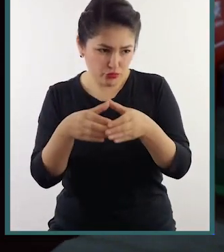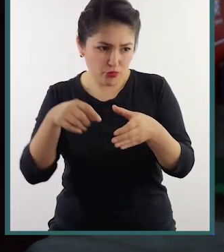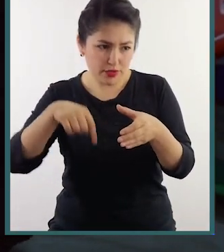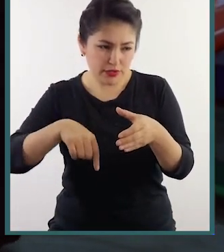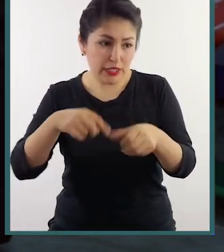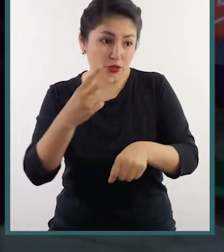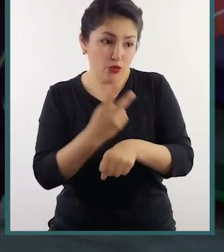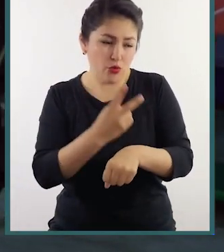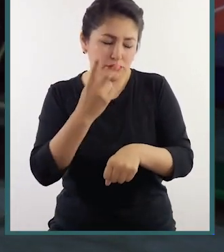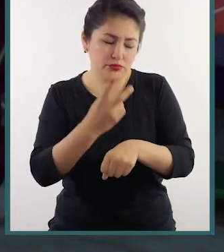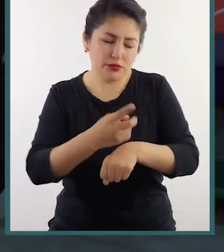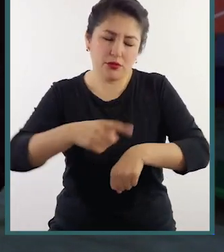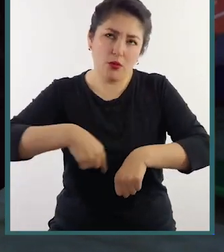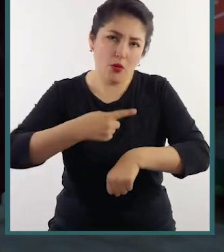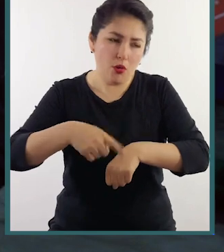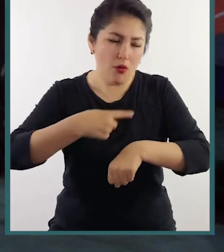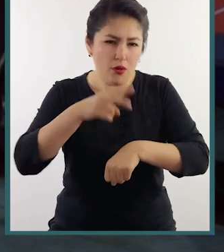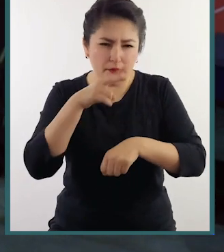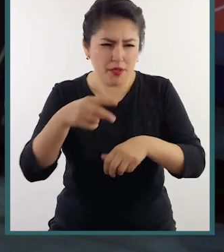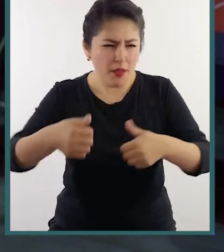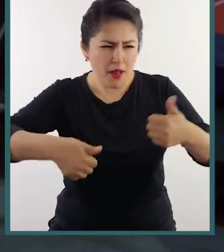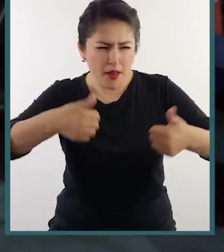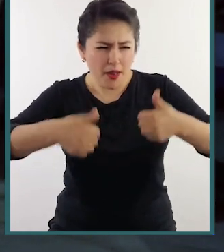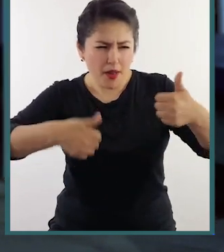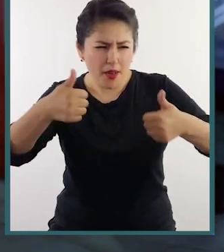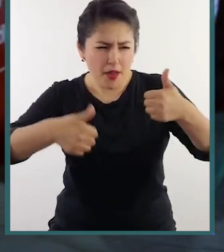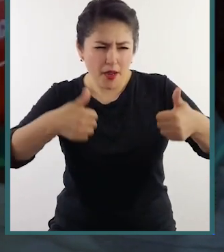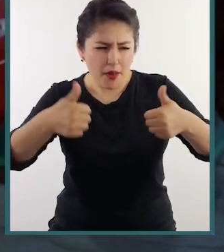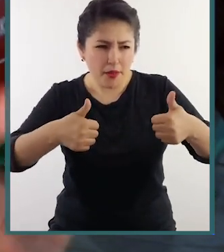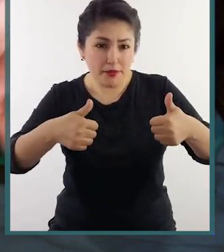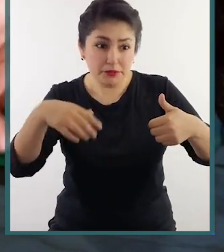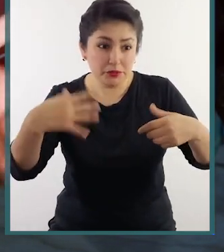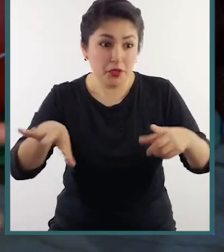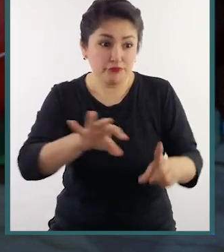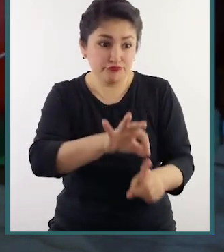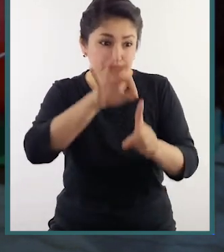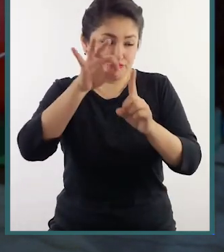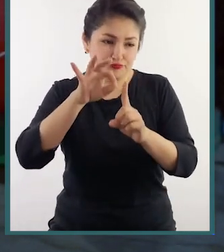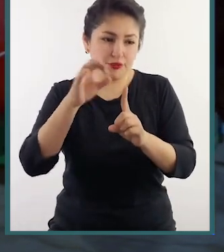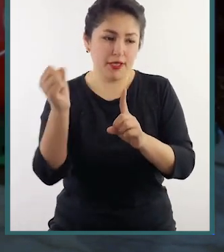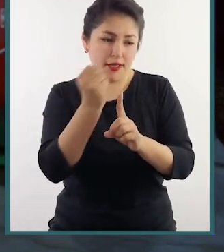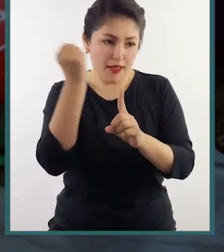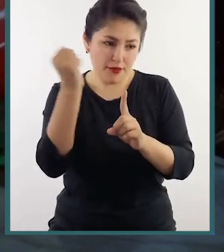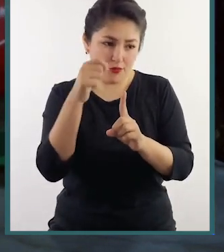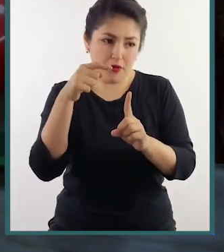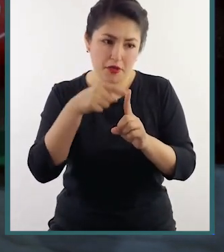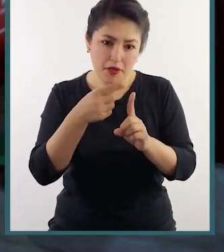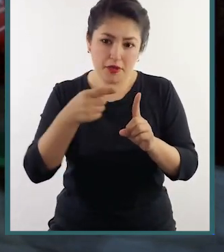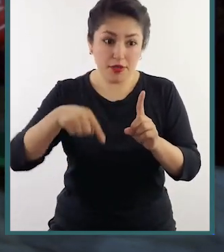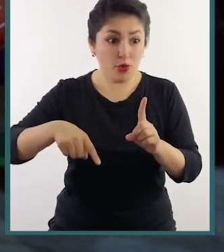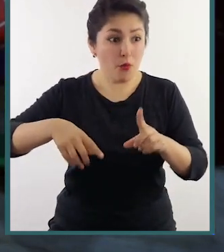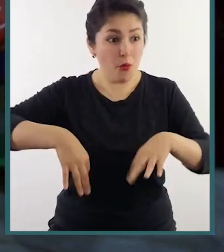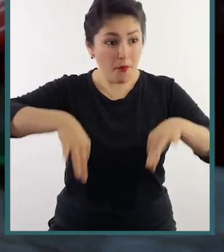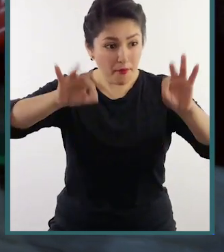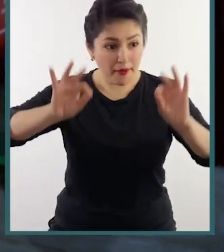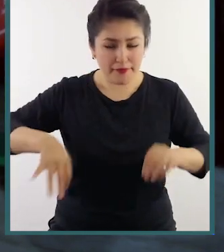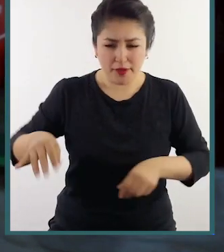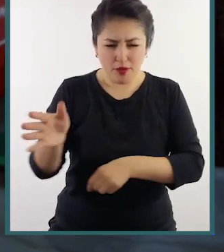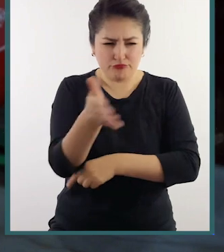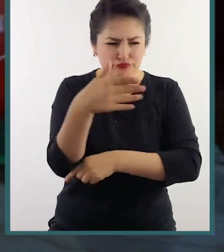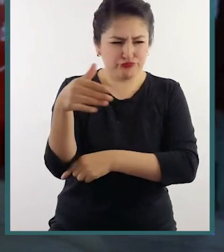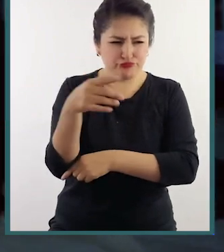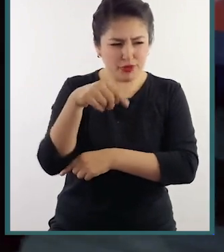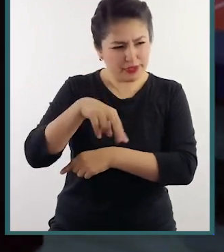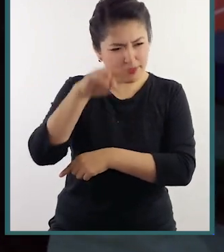Perú. Fueron dos días muy largos de mucha competencia y, bueno, el mejor talento ganó y ahora estarán llevando la bandera y representando